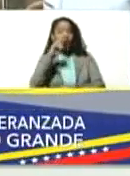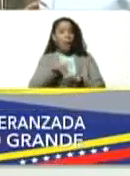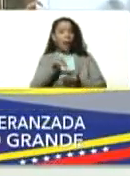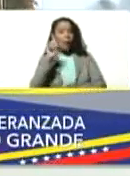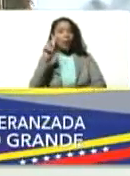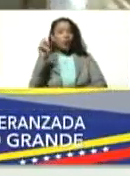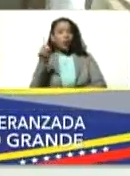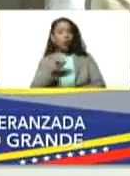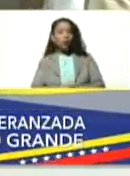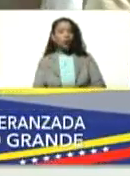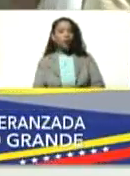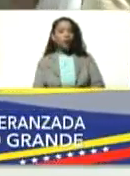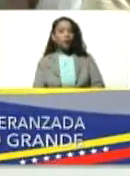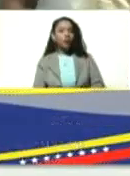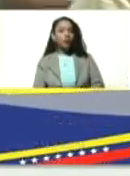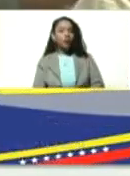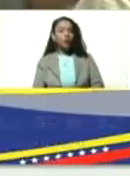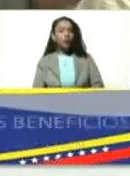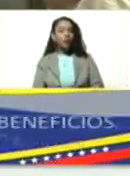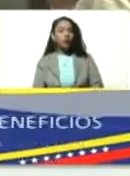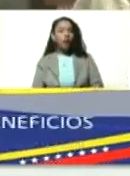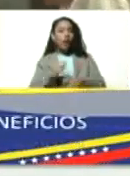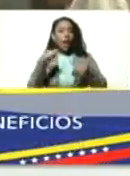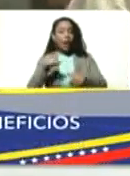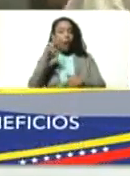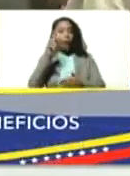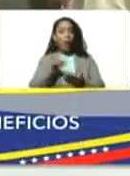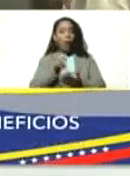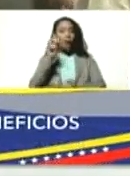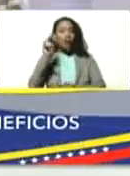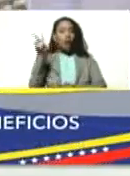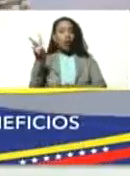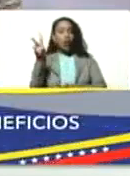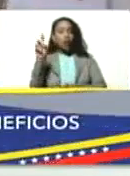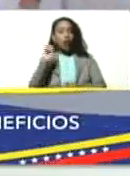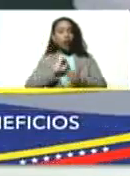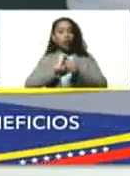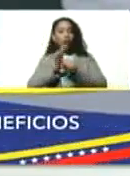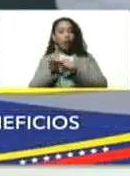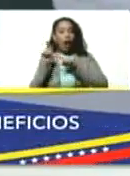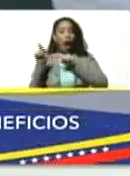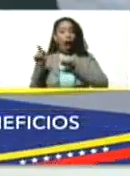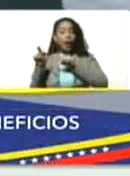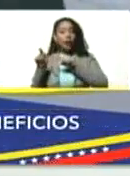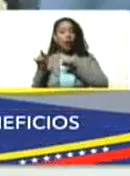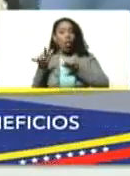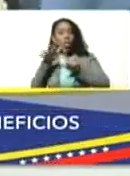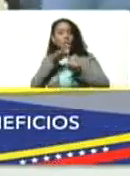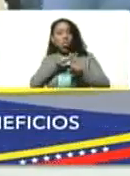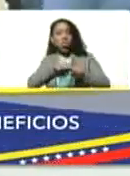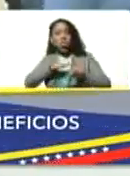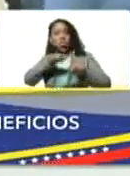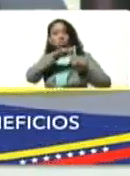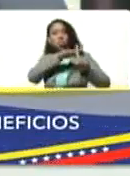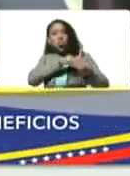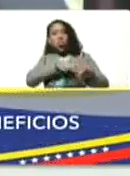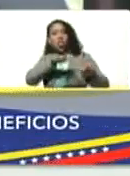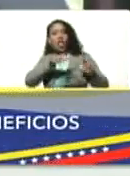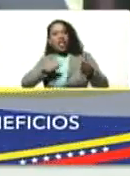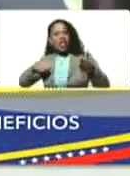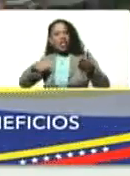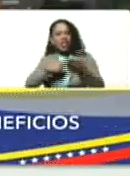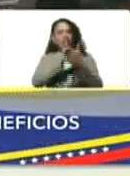2021 y parte de este 2022, tuvimos el coronavirus allí acechante,